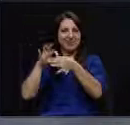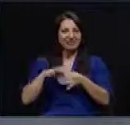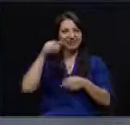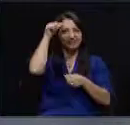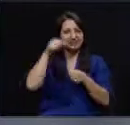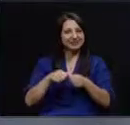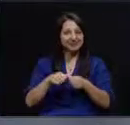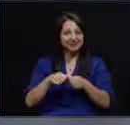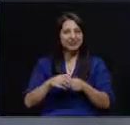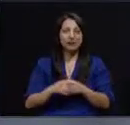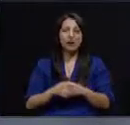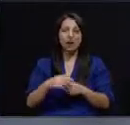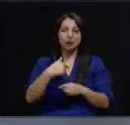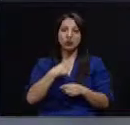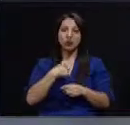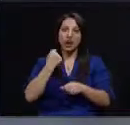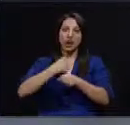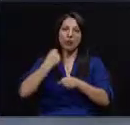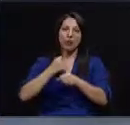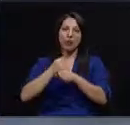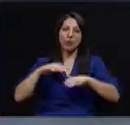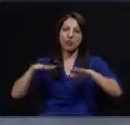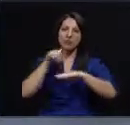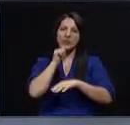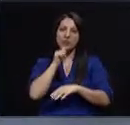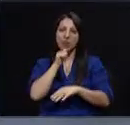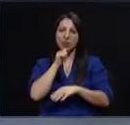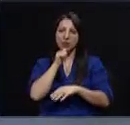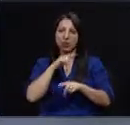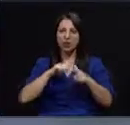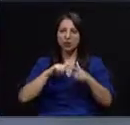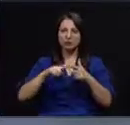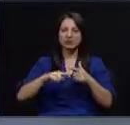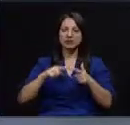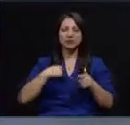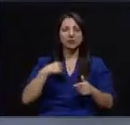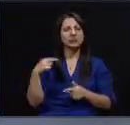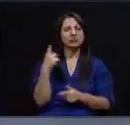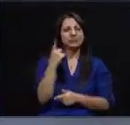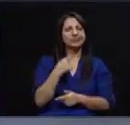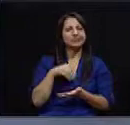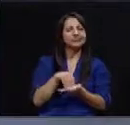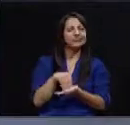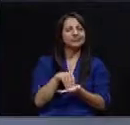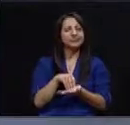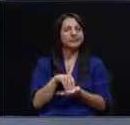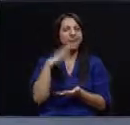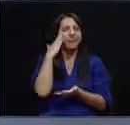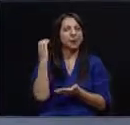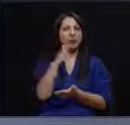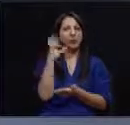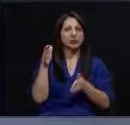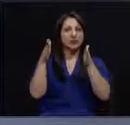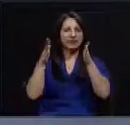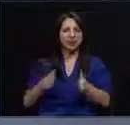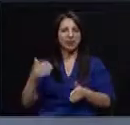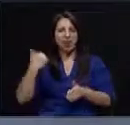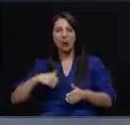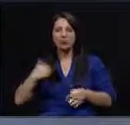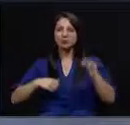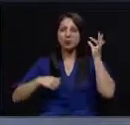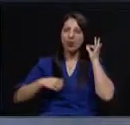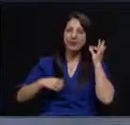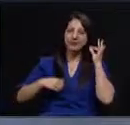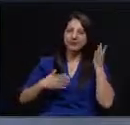¿Verdad? Yo me dedico a... Yo laboro en el sector privado y me cuestionaba por qué los costarricenses,